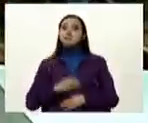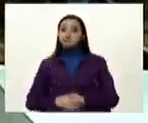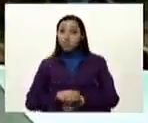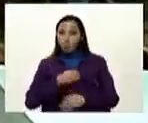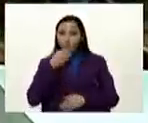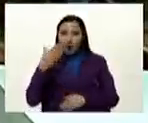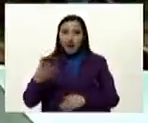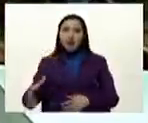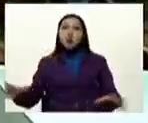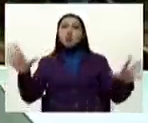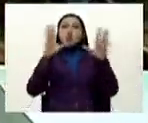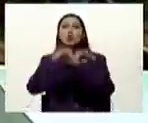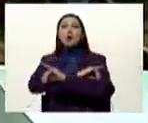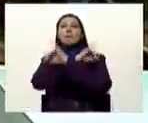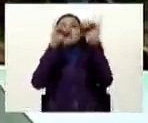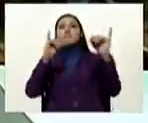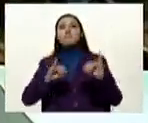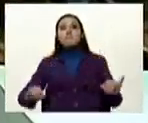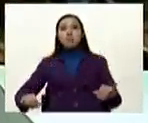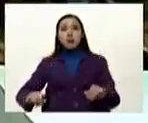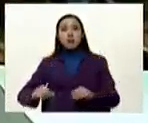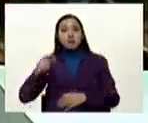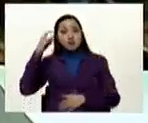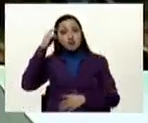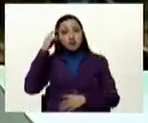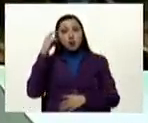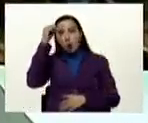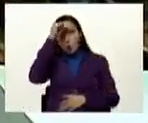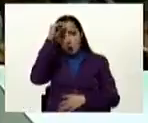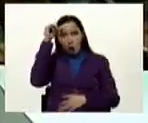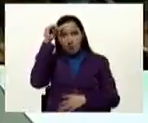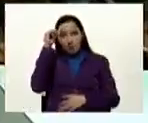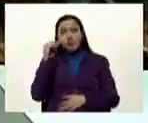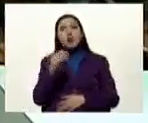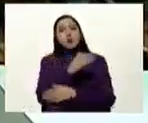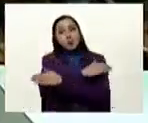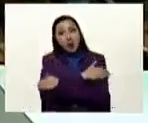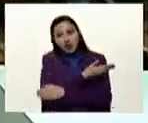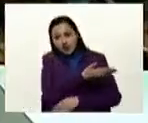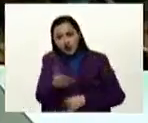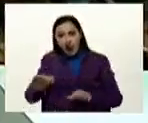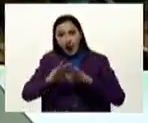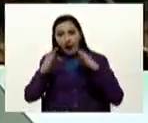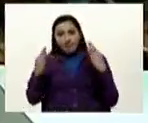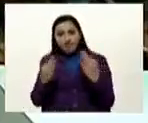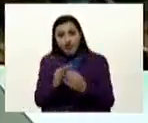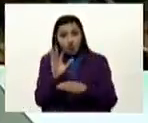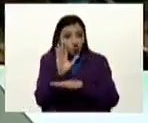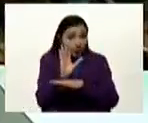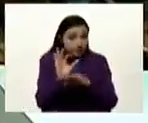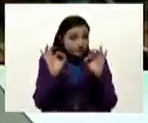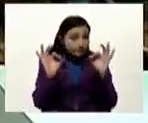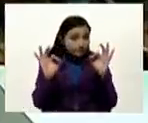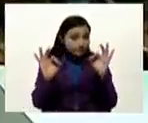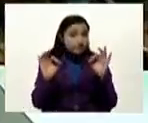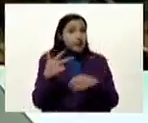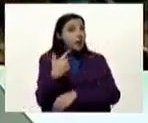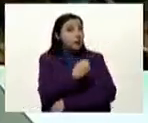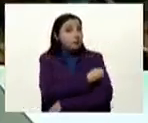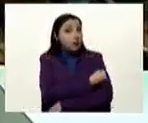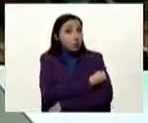noches, pues. Feliz domingo a todos y a todas. Felicidades a la familia, a cuidarse, a